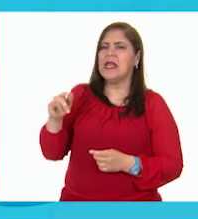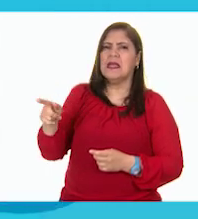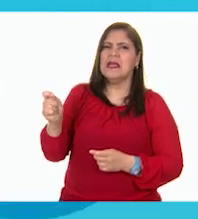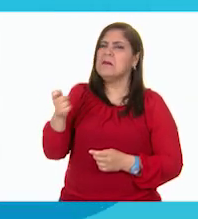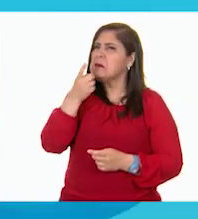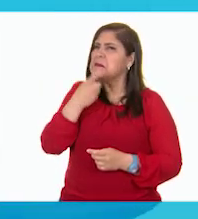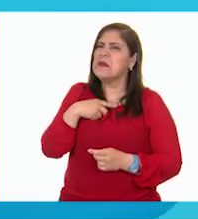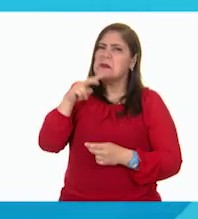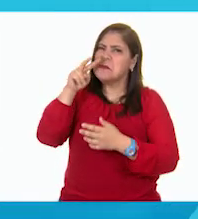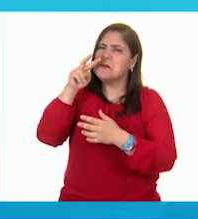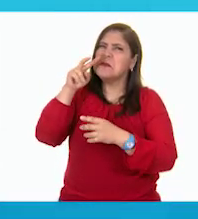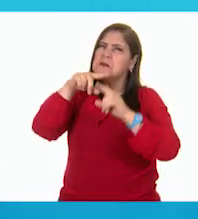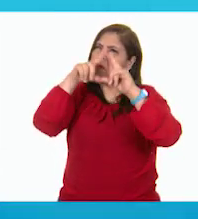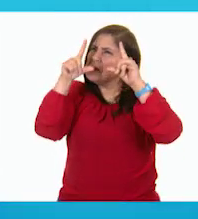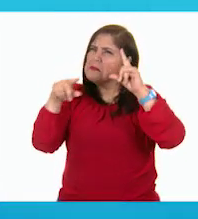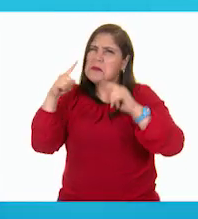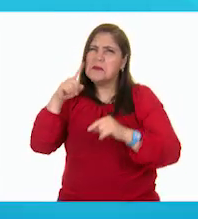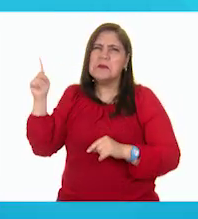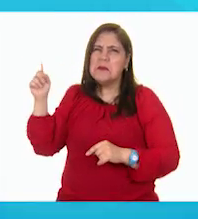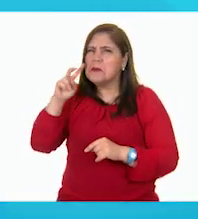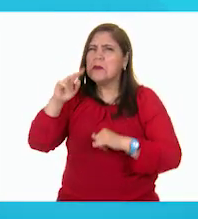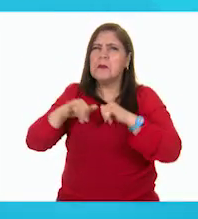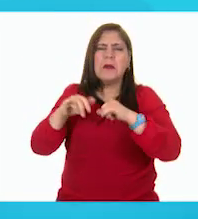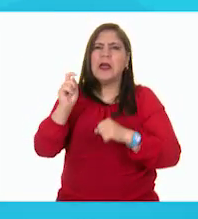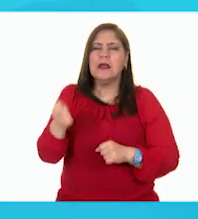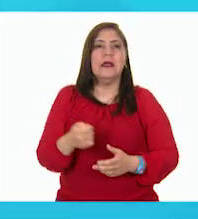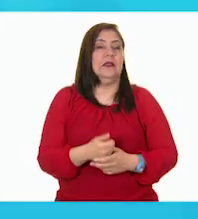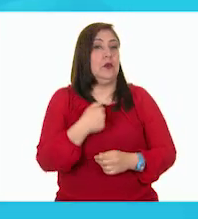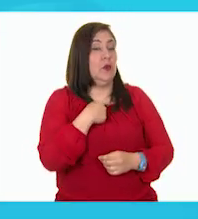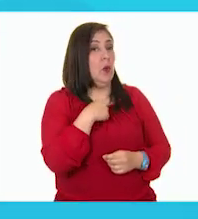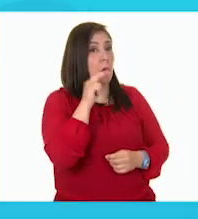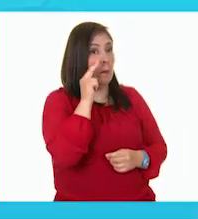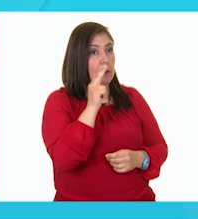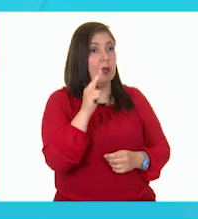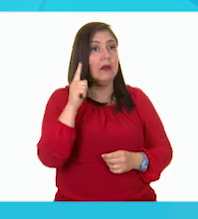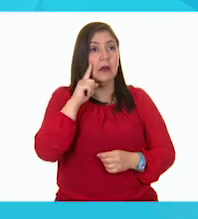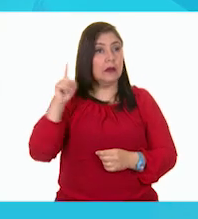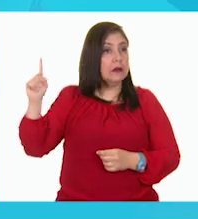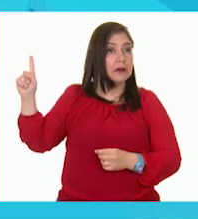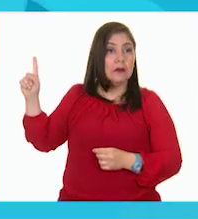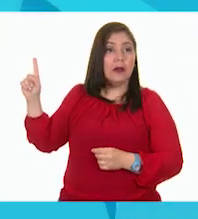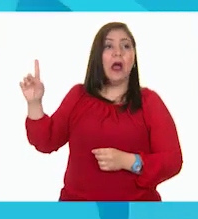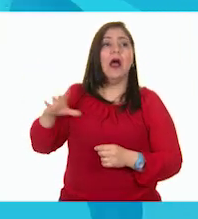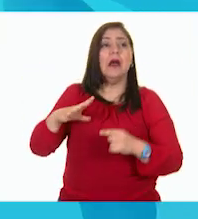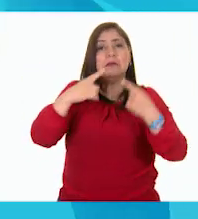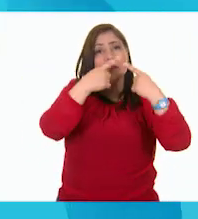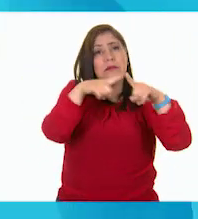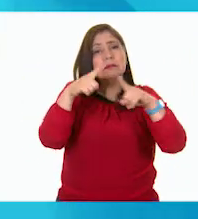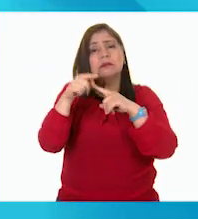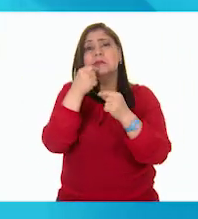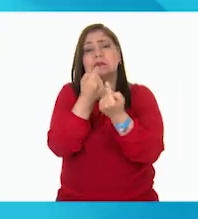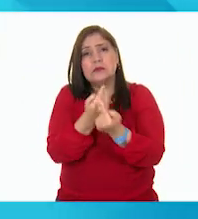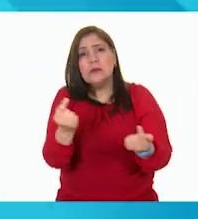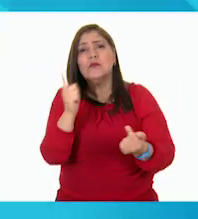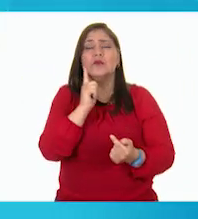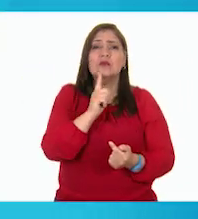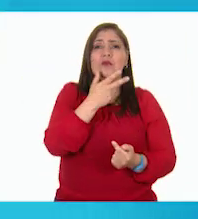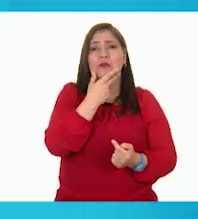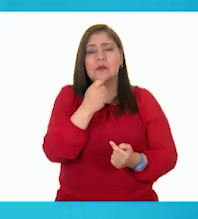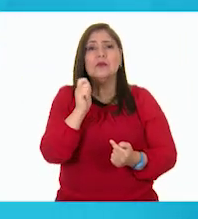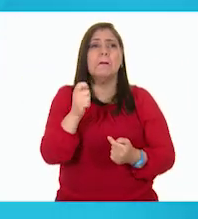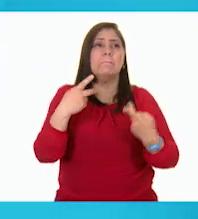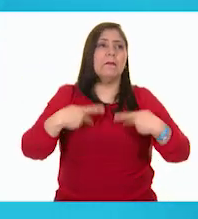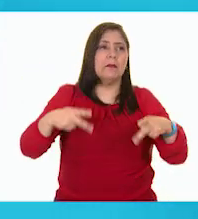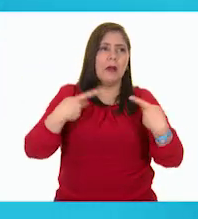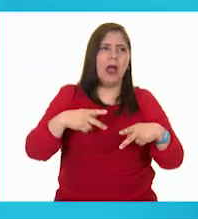ves? Pues bueno, en este mapa lo que veo son varios niños o personas que parecen ser de distintas